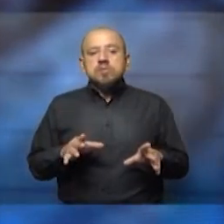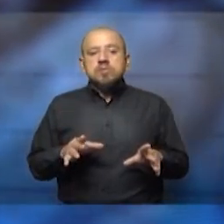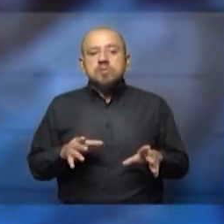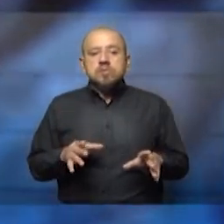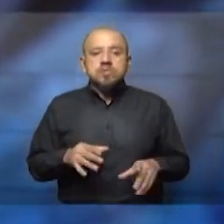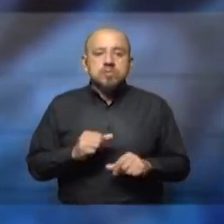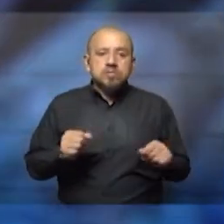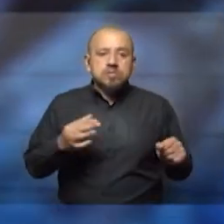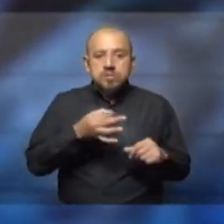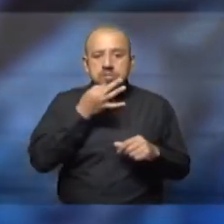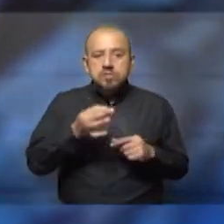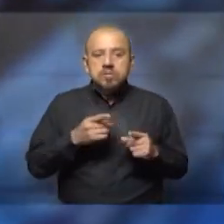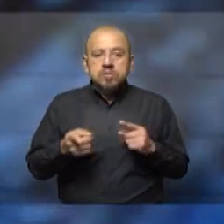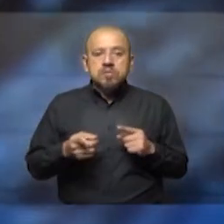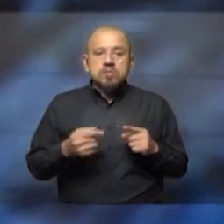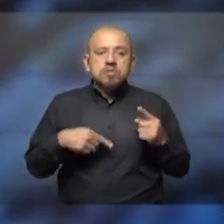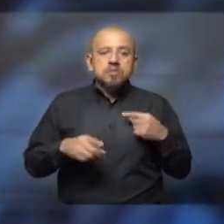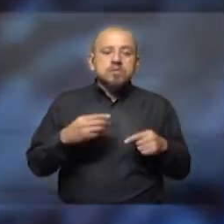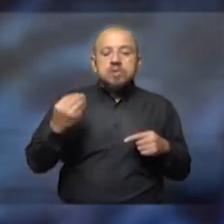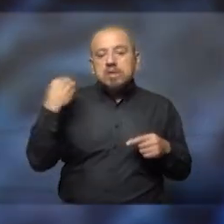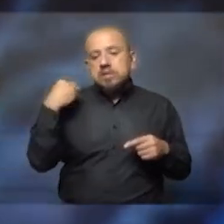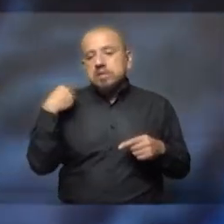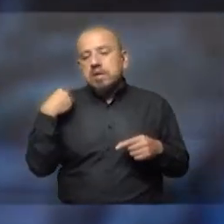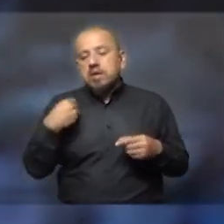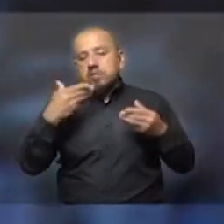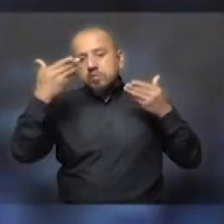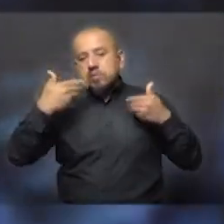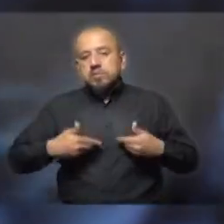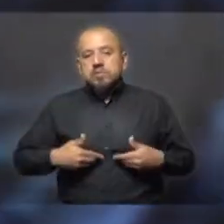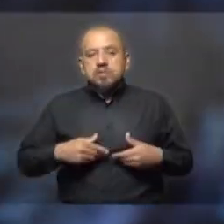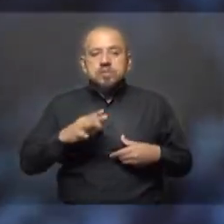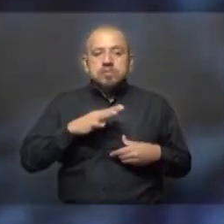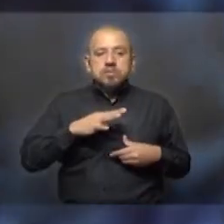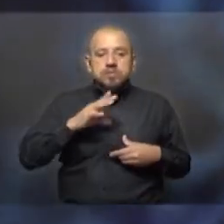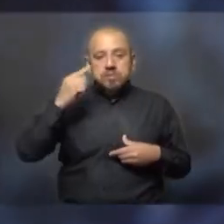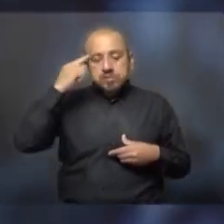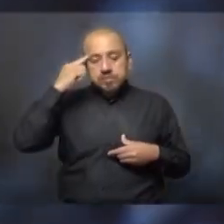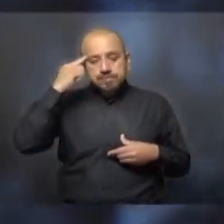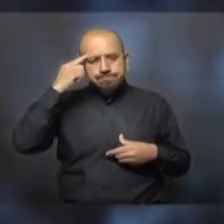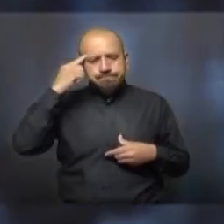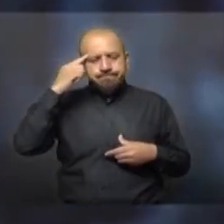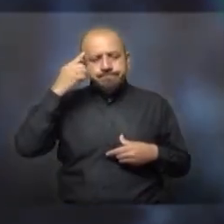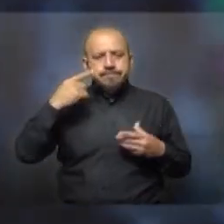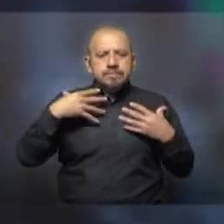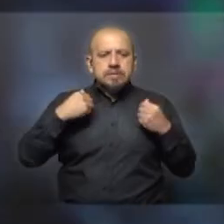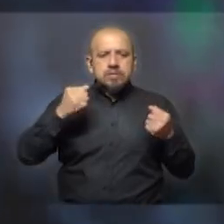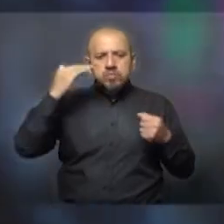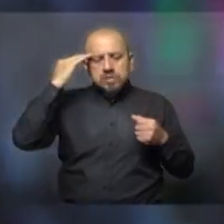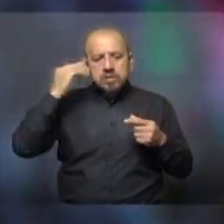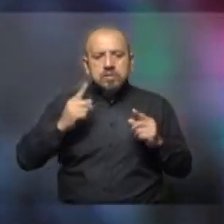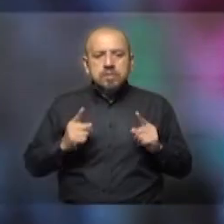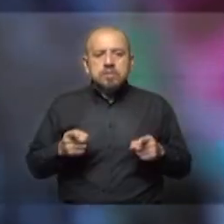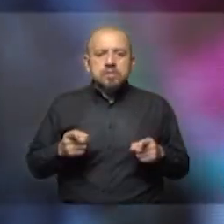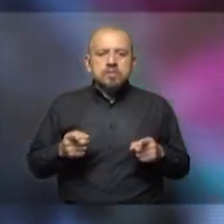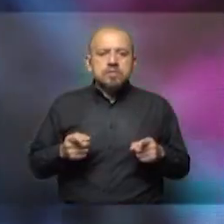podemos hablar del desgaste físico hay también algo asociado al desgaste psíquico no a la Salud Mental